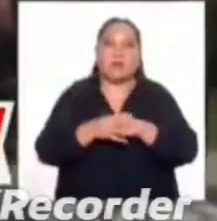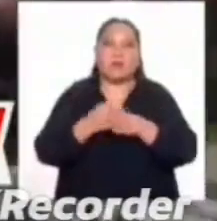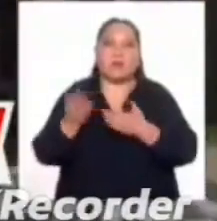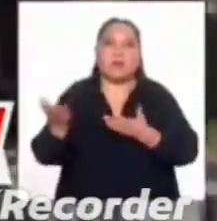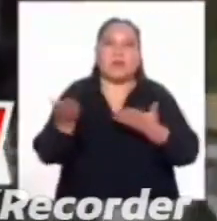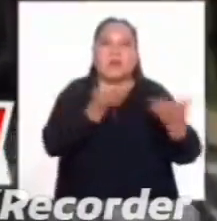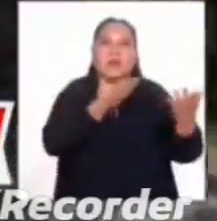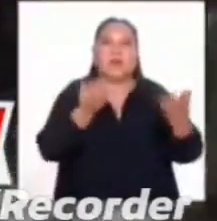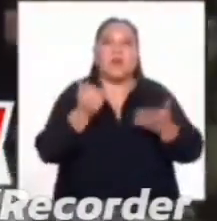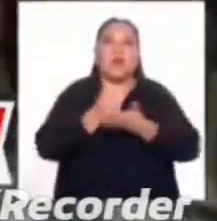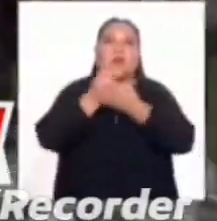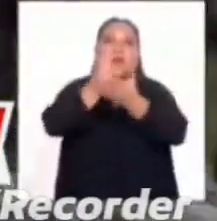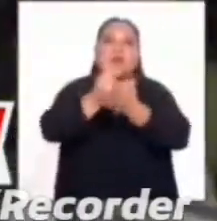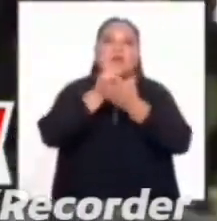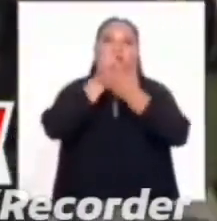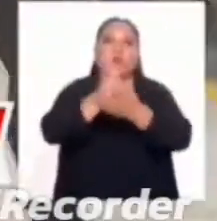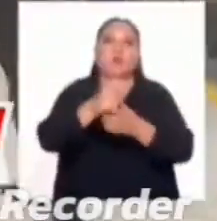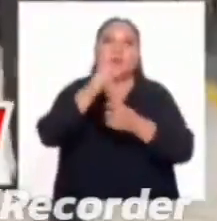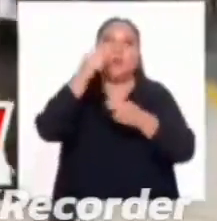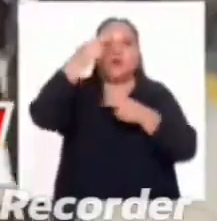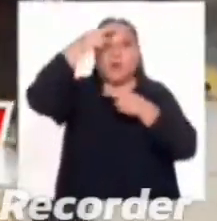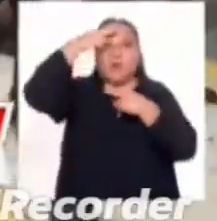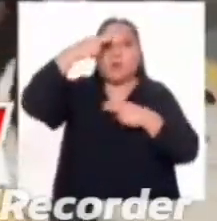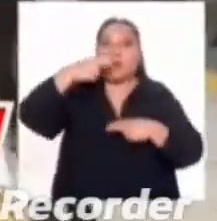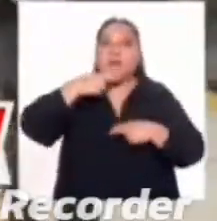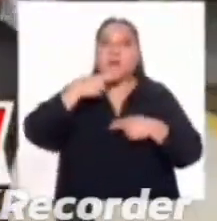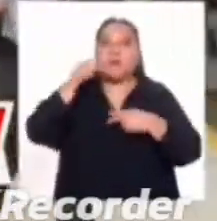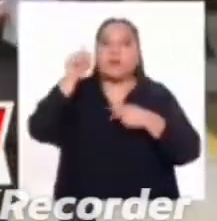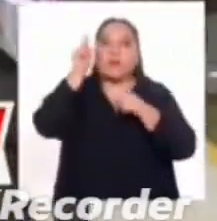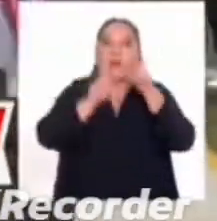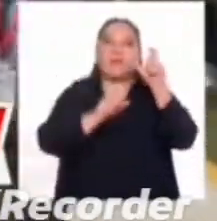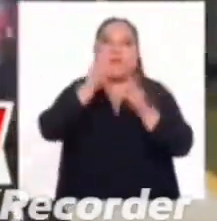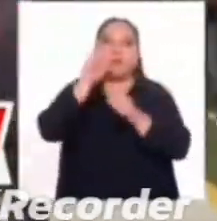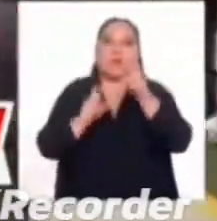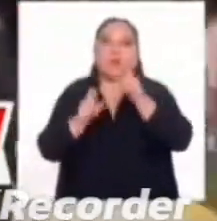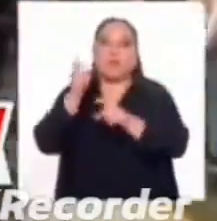ayuda humanitaria y ayudando a aquellas personas que se vieron afectadas durante...